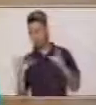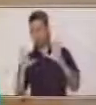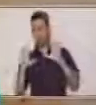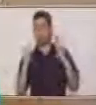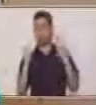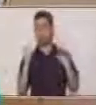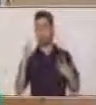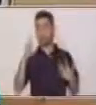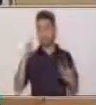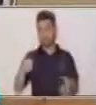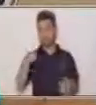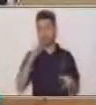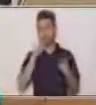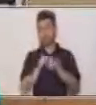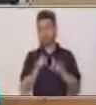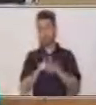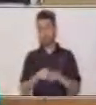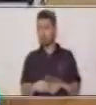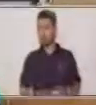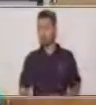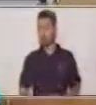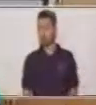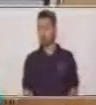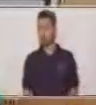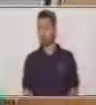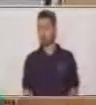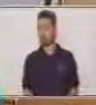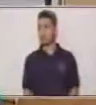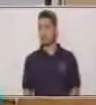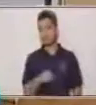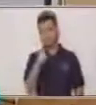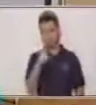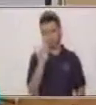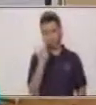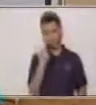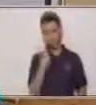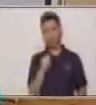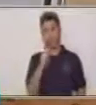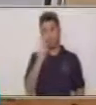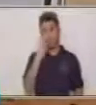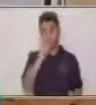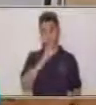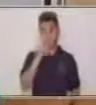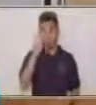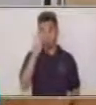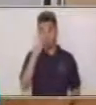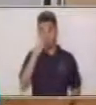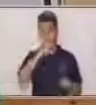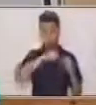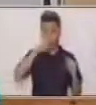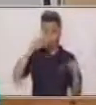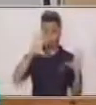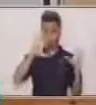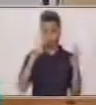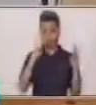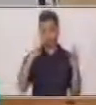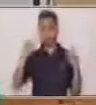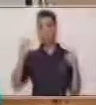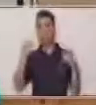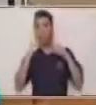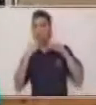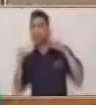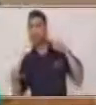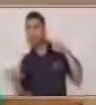El otro, ¿recuerdas cuál era la medida del otro lado del triángulo? Exacto,